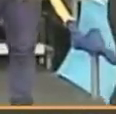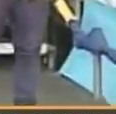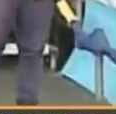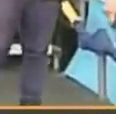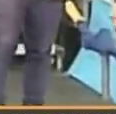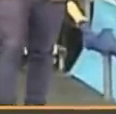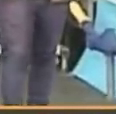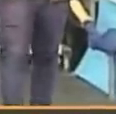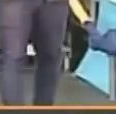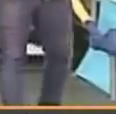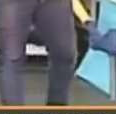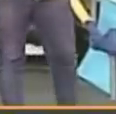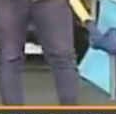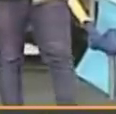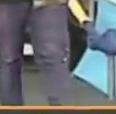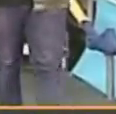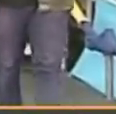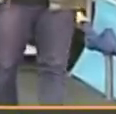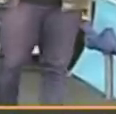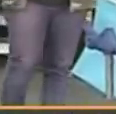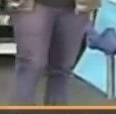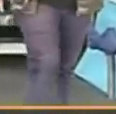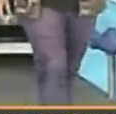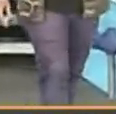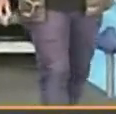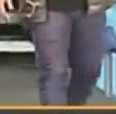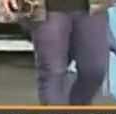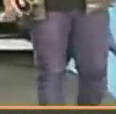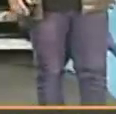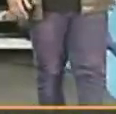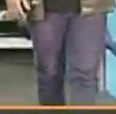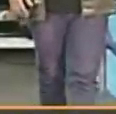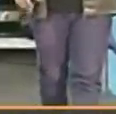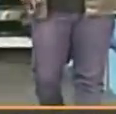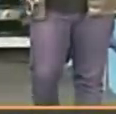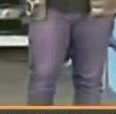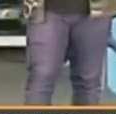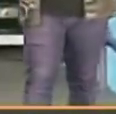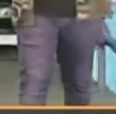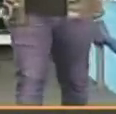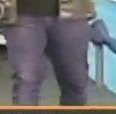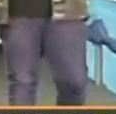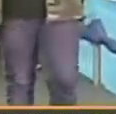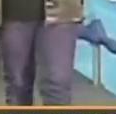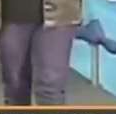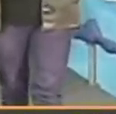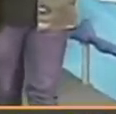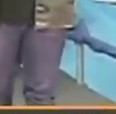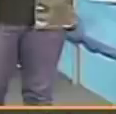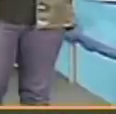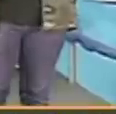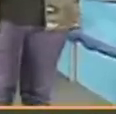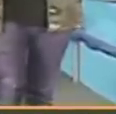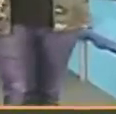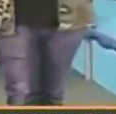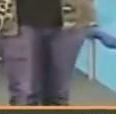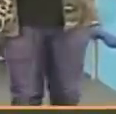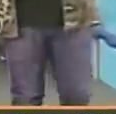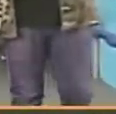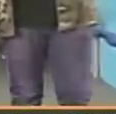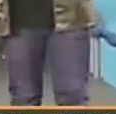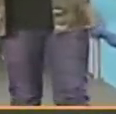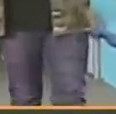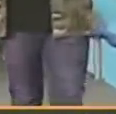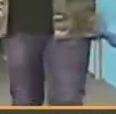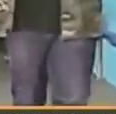la voz de Omar Enrique, de los Cádilas de Chucho y por supuesto Omar Acedo. A continuación disfruten entonces de este tema. Vamos con Maduro.